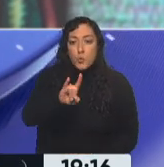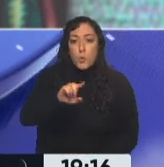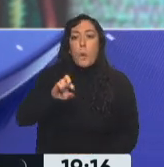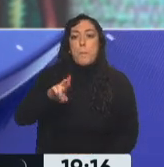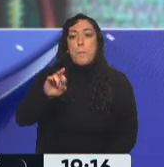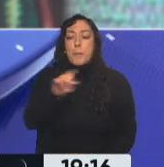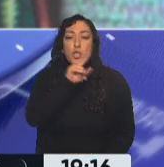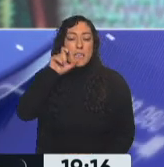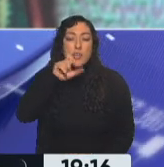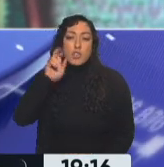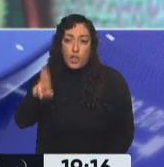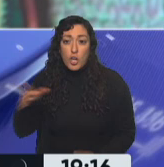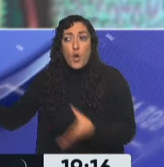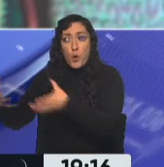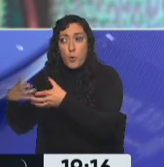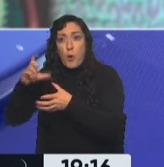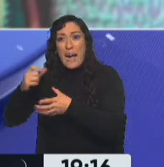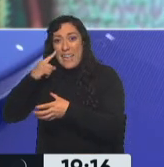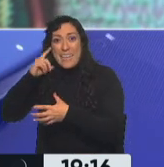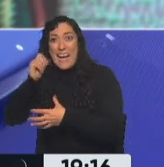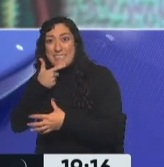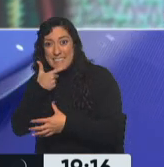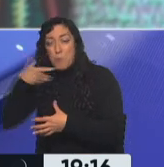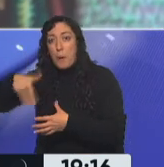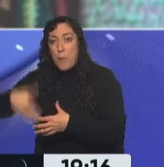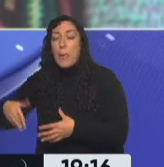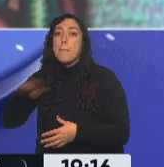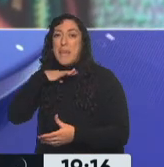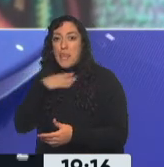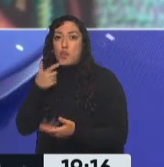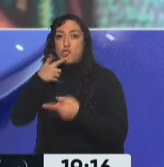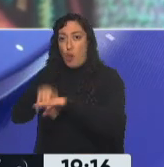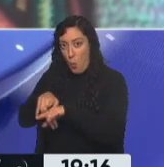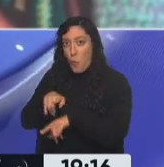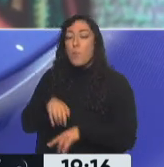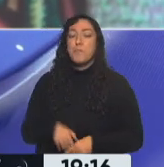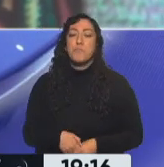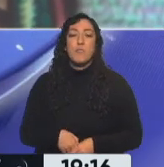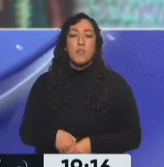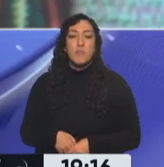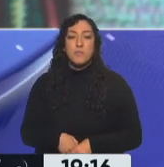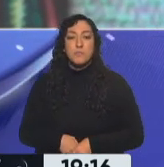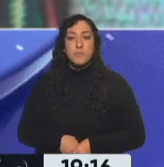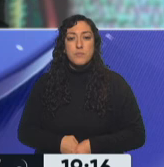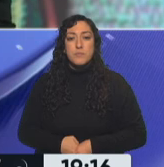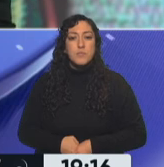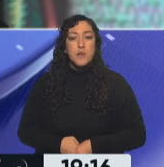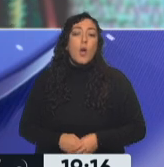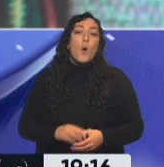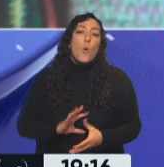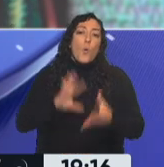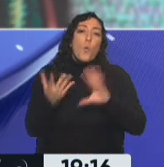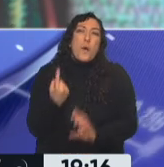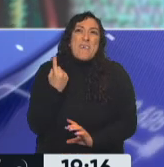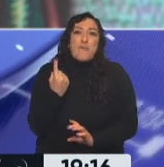los Caligaris en breve se van a estar presentando en México y bueno, esta manera es de Bombay justamente de acercarse